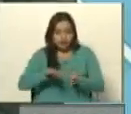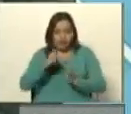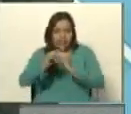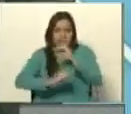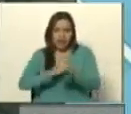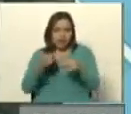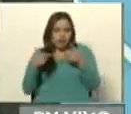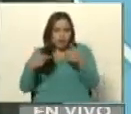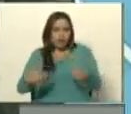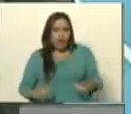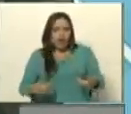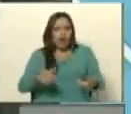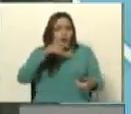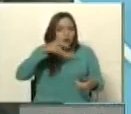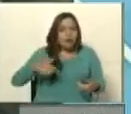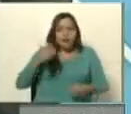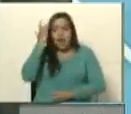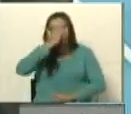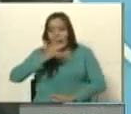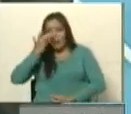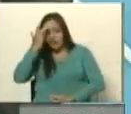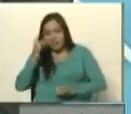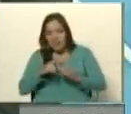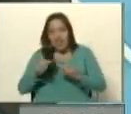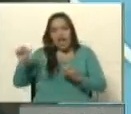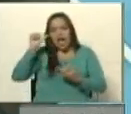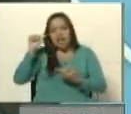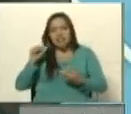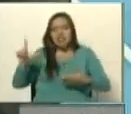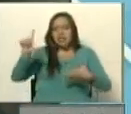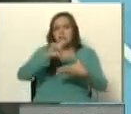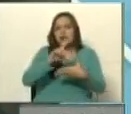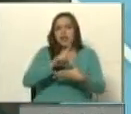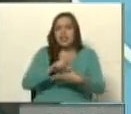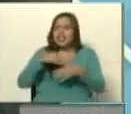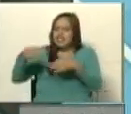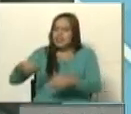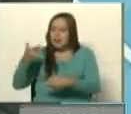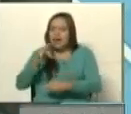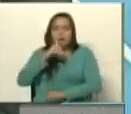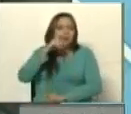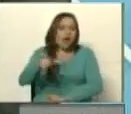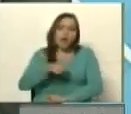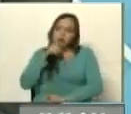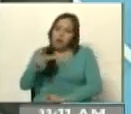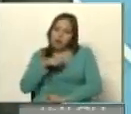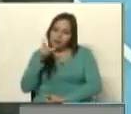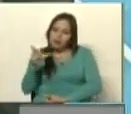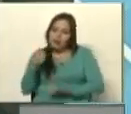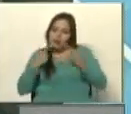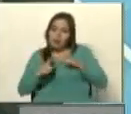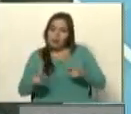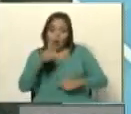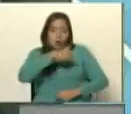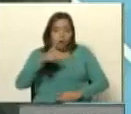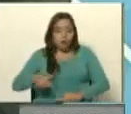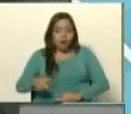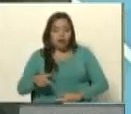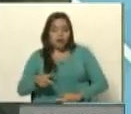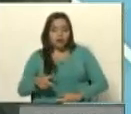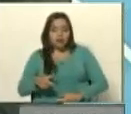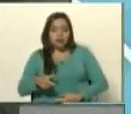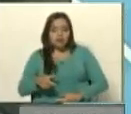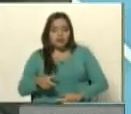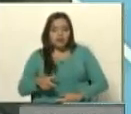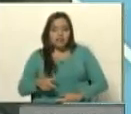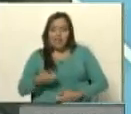siempre, los pueblos de África, Asia y América Latina siempre son los enemigos. Los pueblos que se levantan y digan lo contrario siempre son los